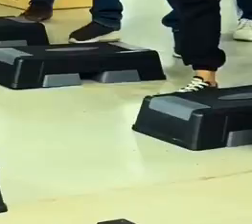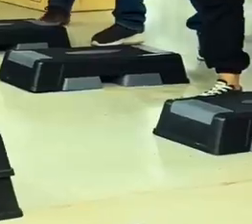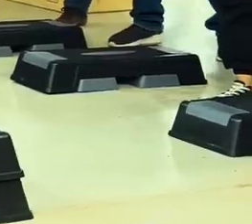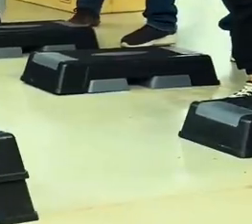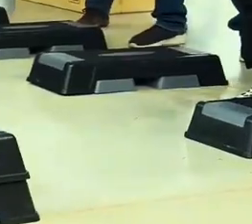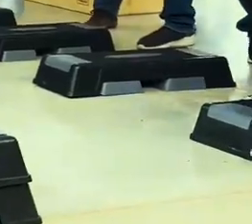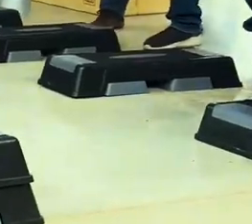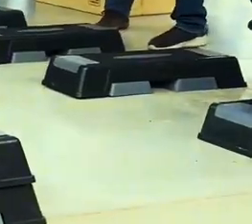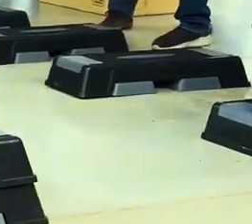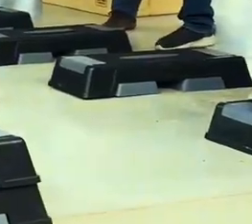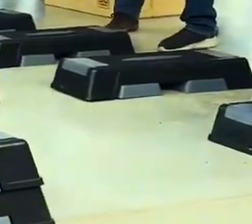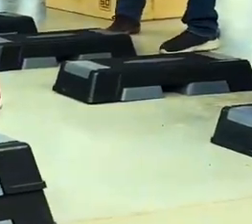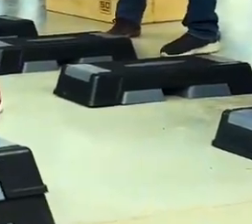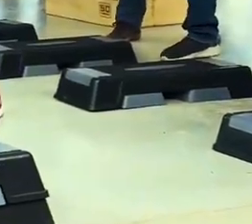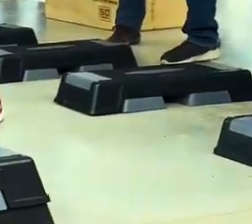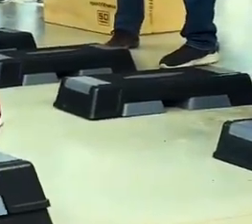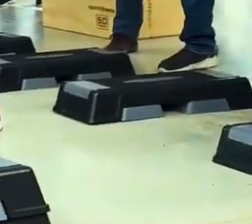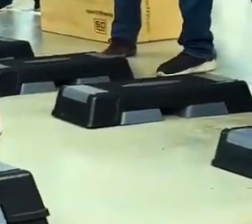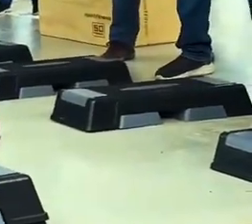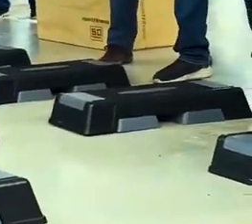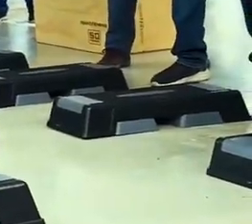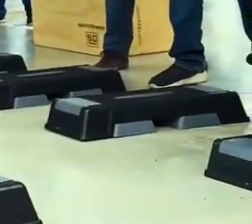necesitemos.